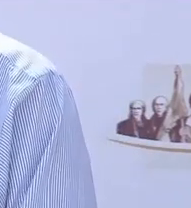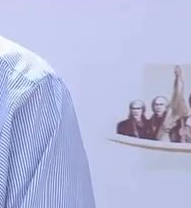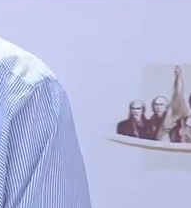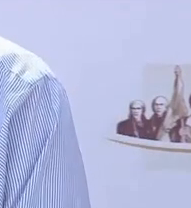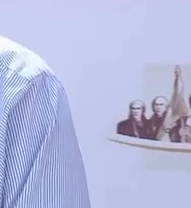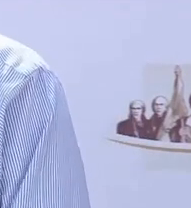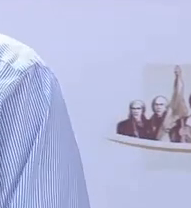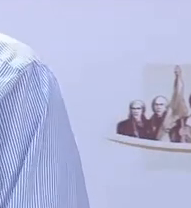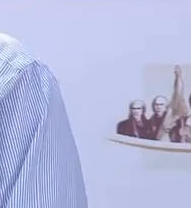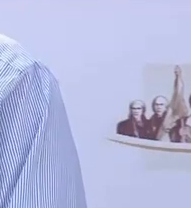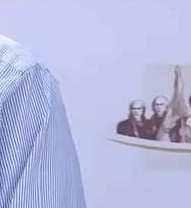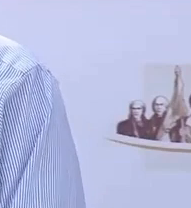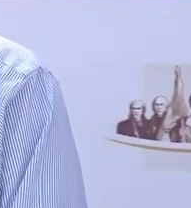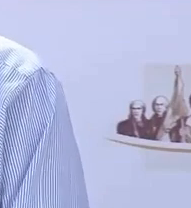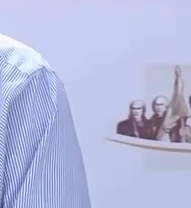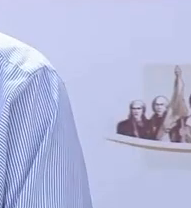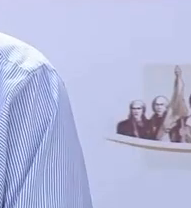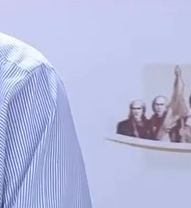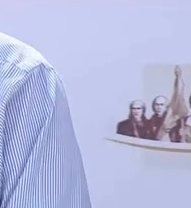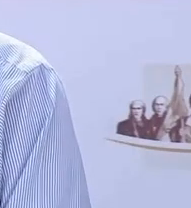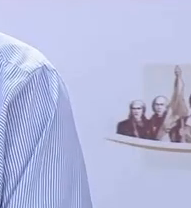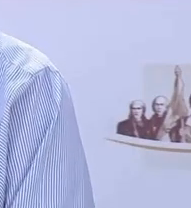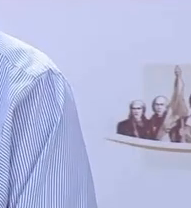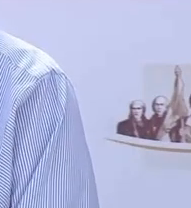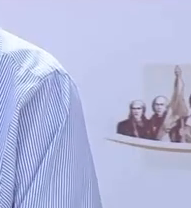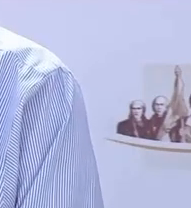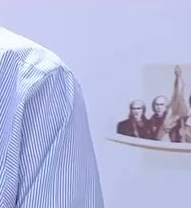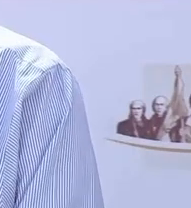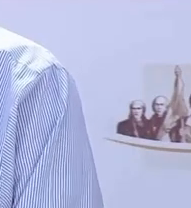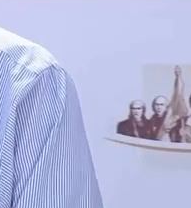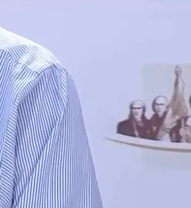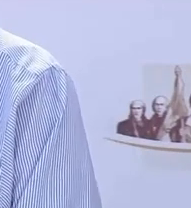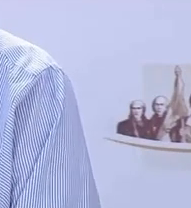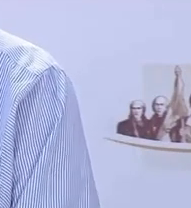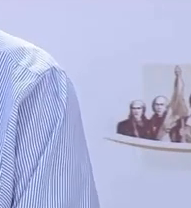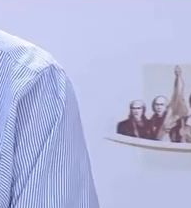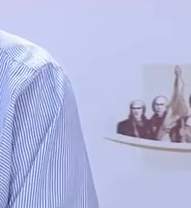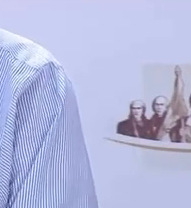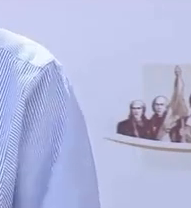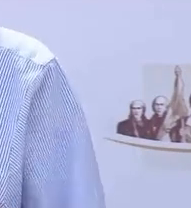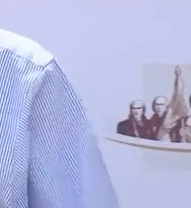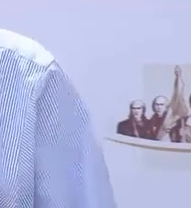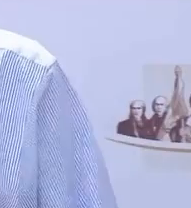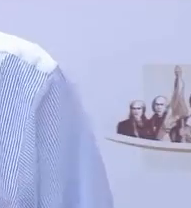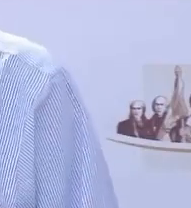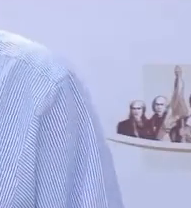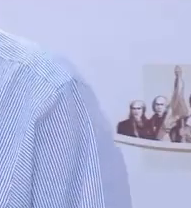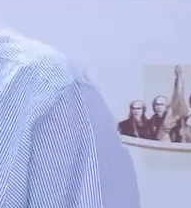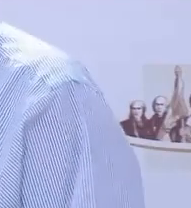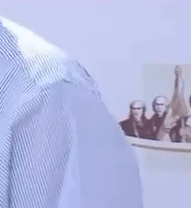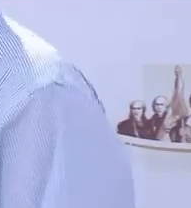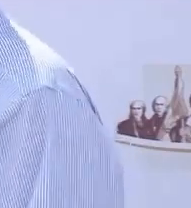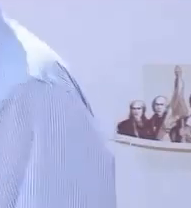darle motivo a los conservadores, a los que no quieren al pueblo, a los que desprecian al pueblo. Tenemos que